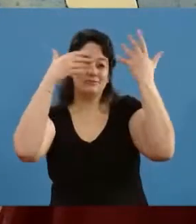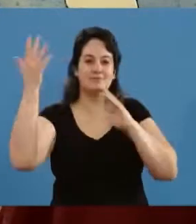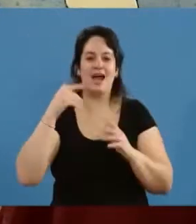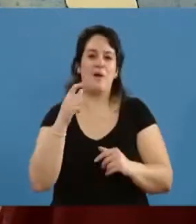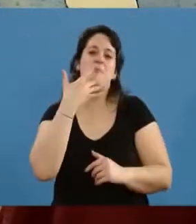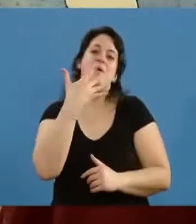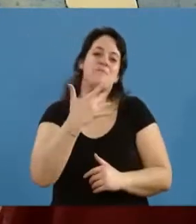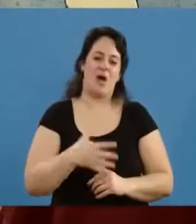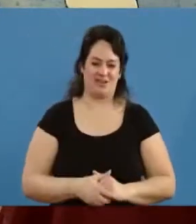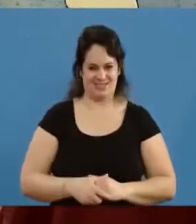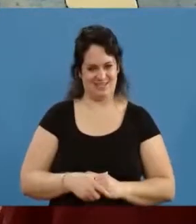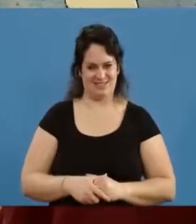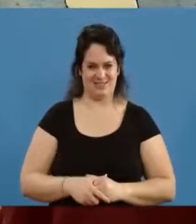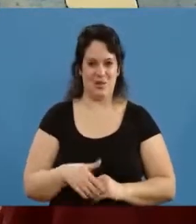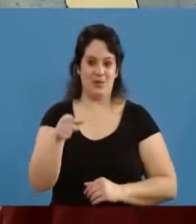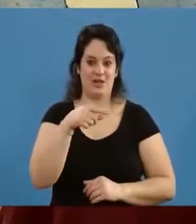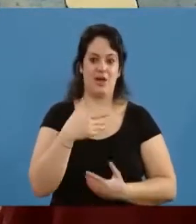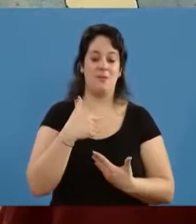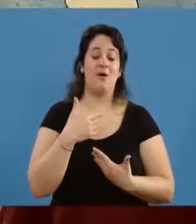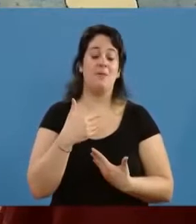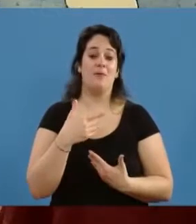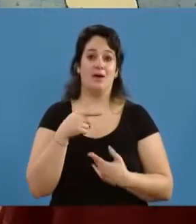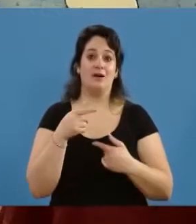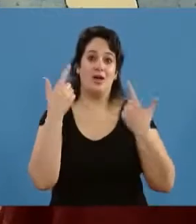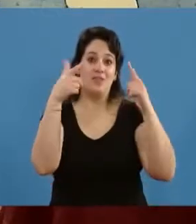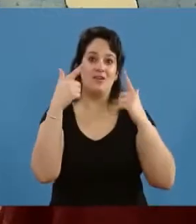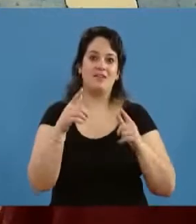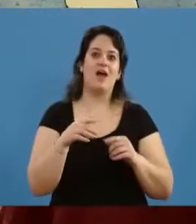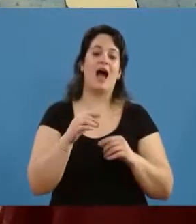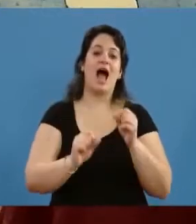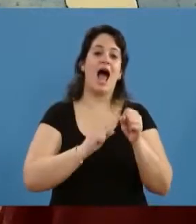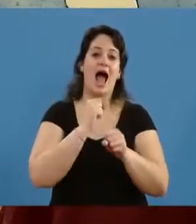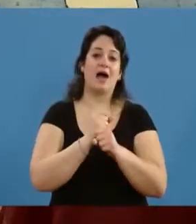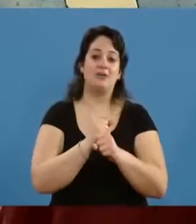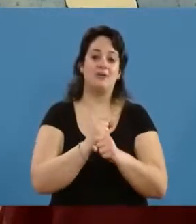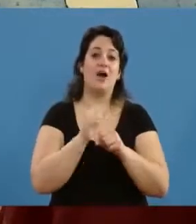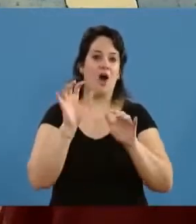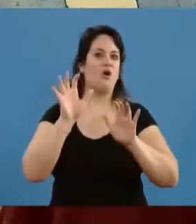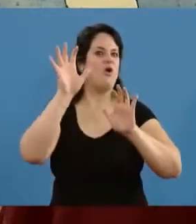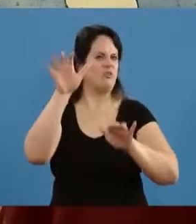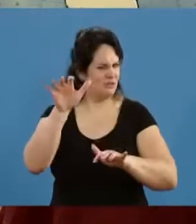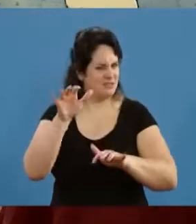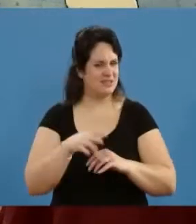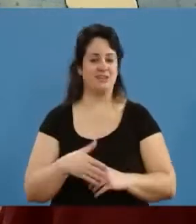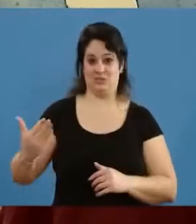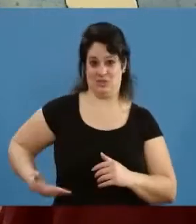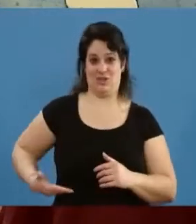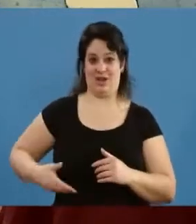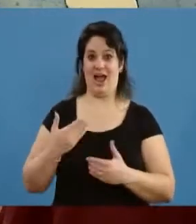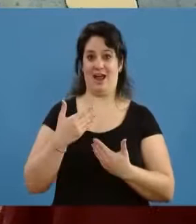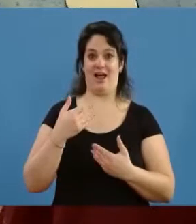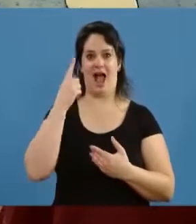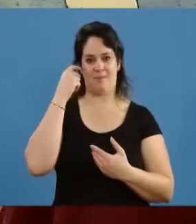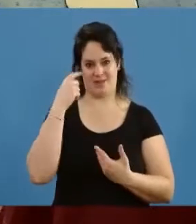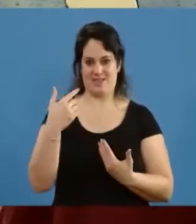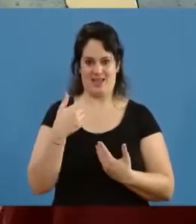aventuras maravillosas. Ustedes fíjense, podemos tener aventuras hasta con dinosaurios. Yo tengo ganas de seguir